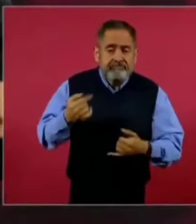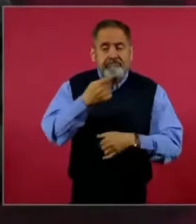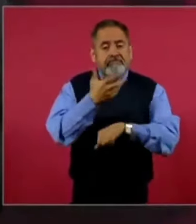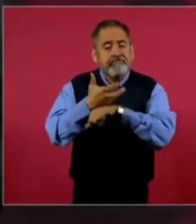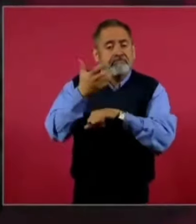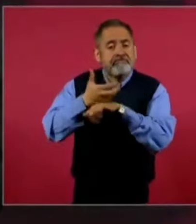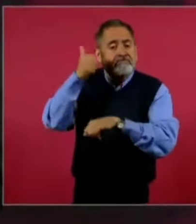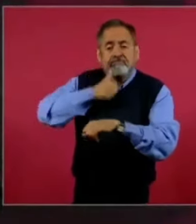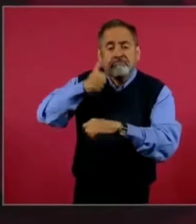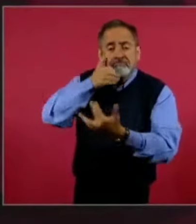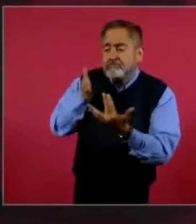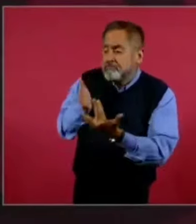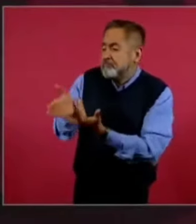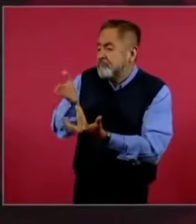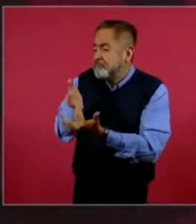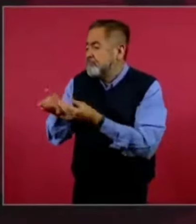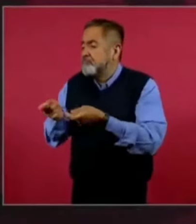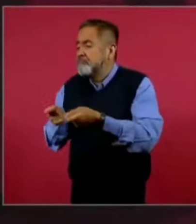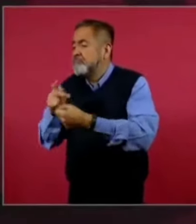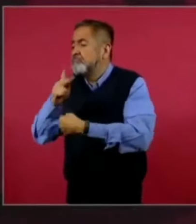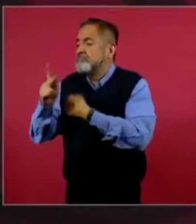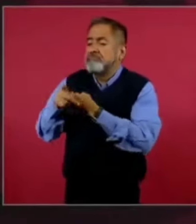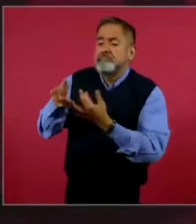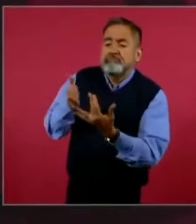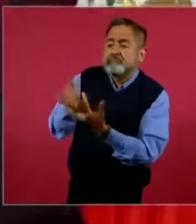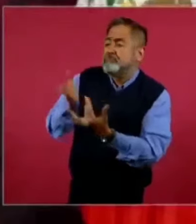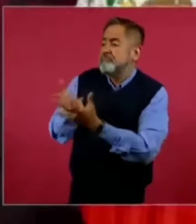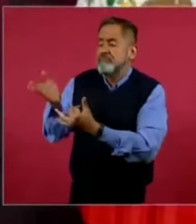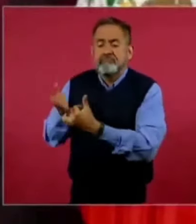de las naciones y de los pueblos.